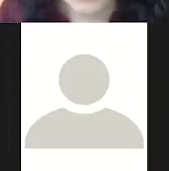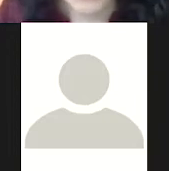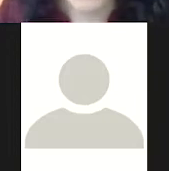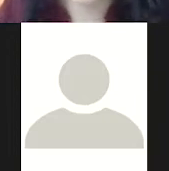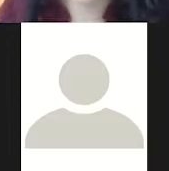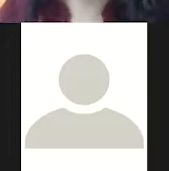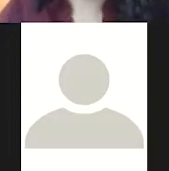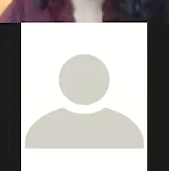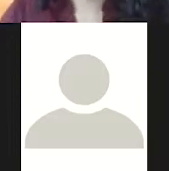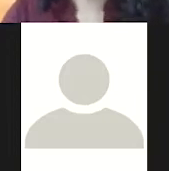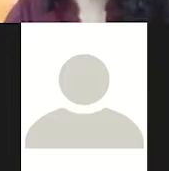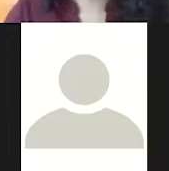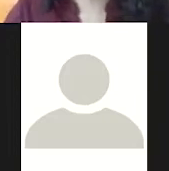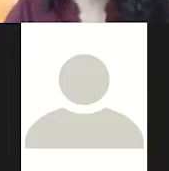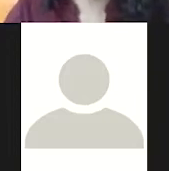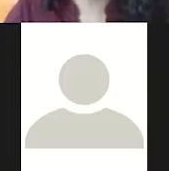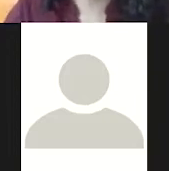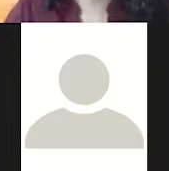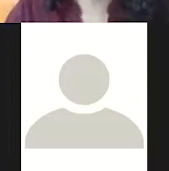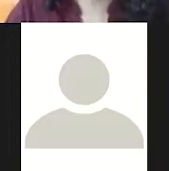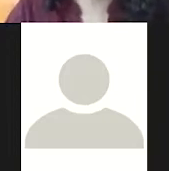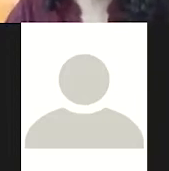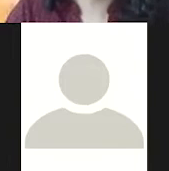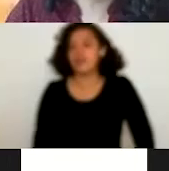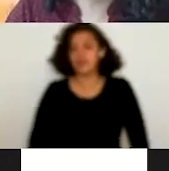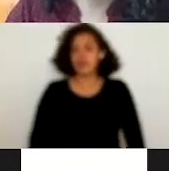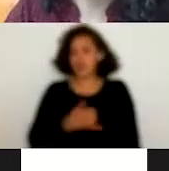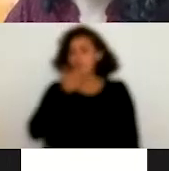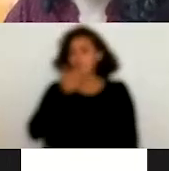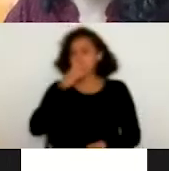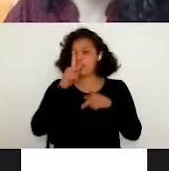que llegando a este punto, ¿no? Finalizando con el cronograma,